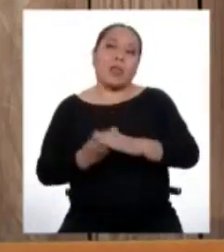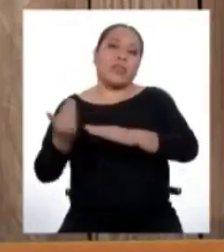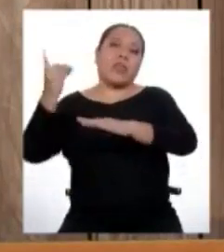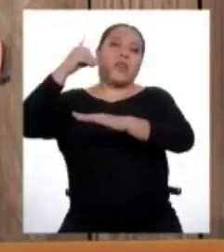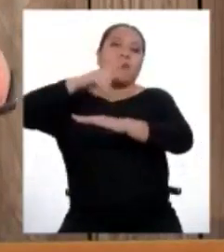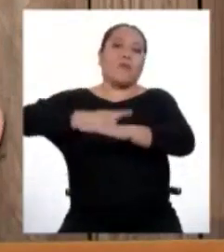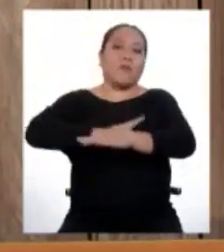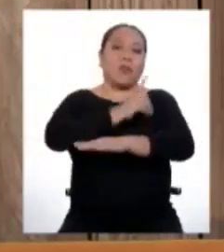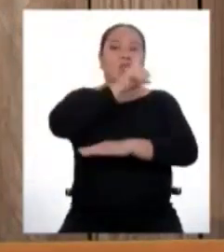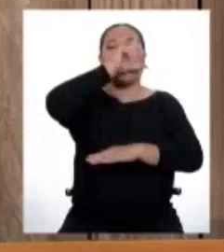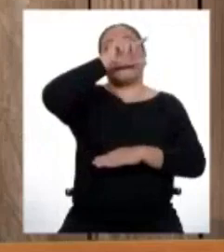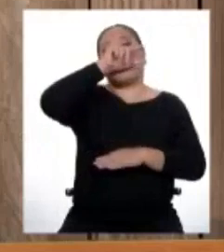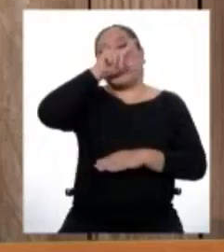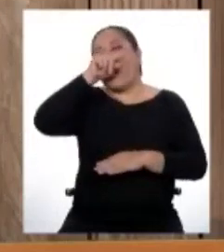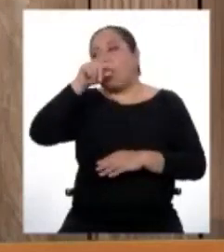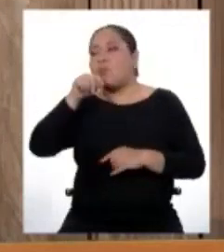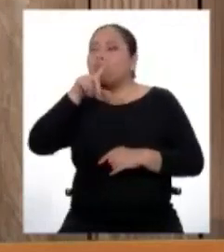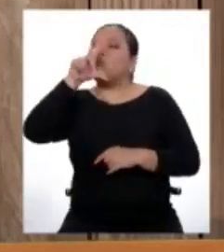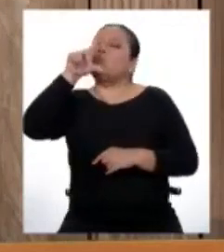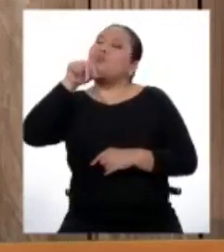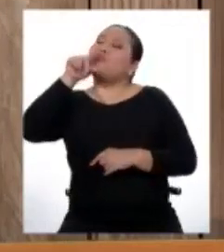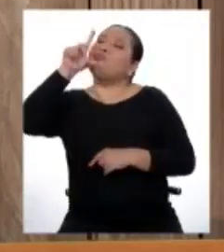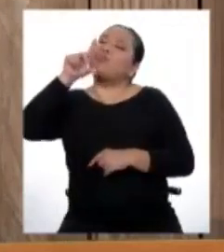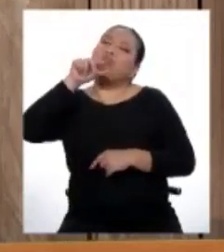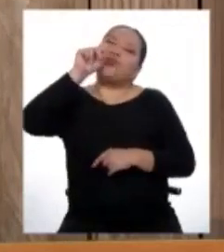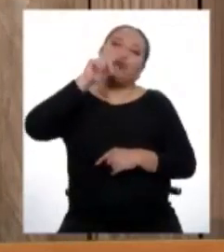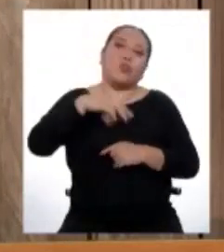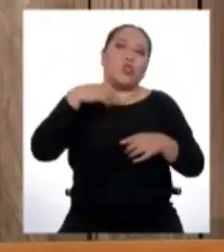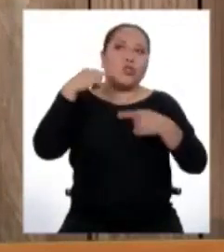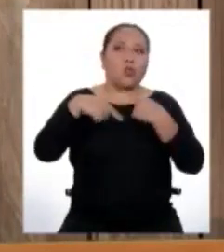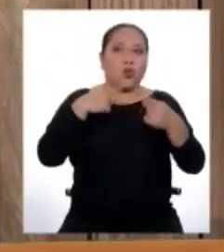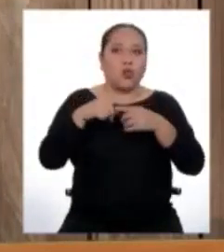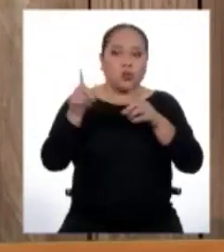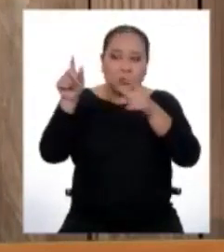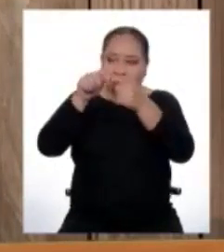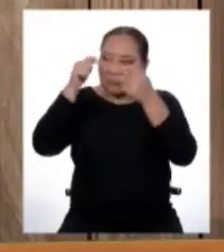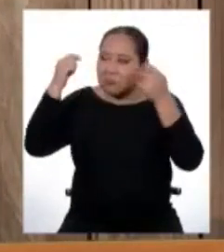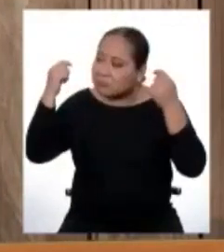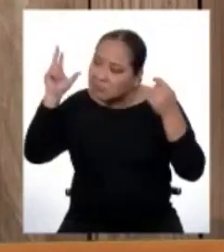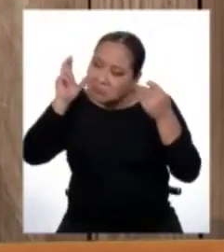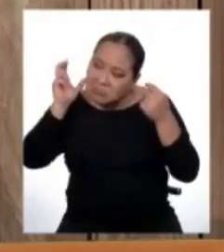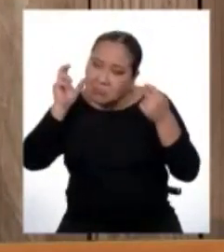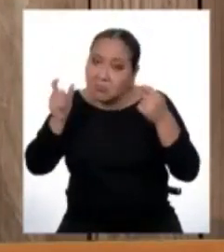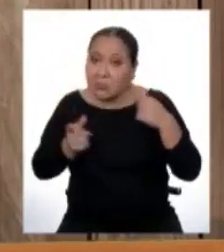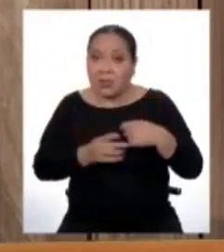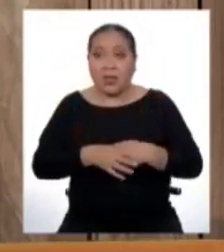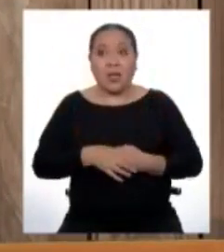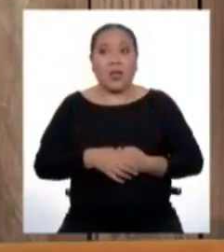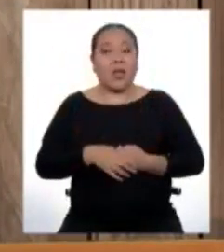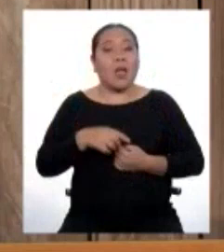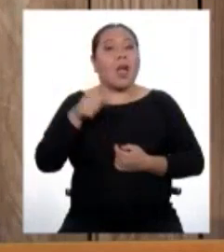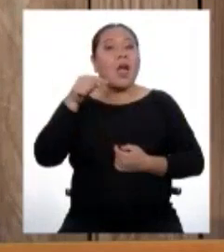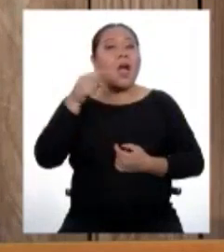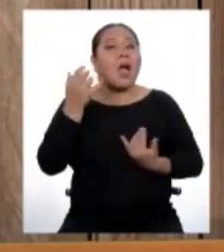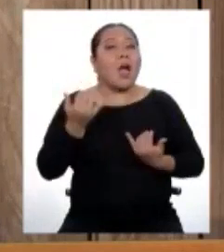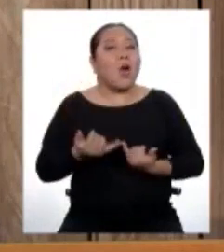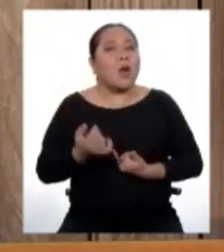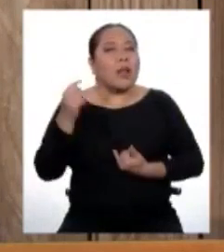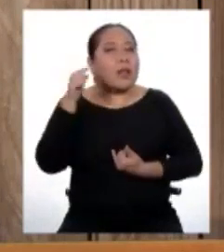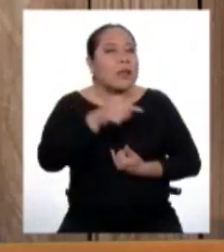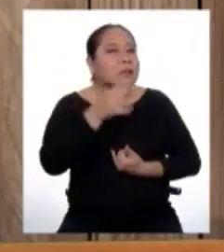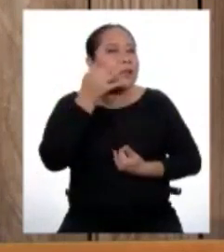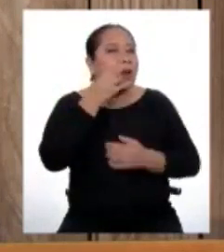playa, los pajaritos cantando, todos los días en nuestra ventana. En este caso, ¿cuál sería la idea